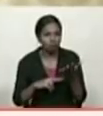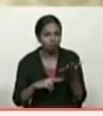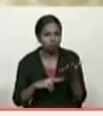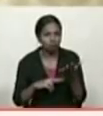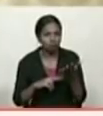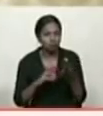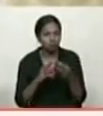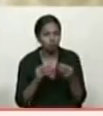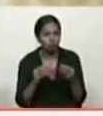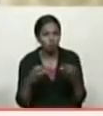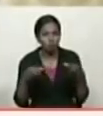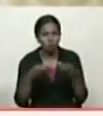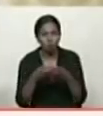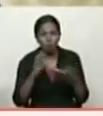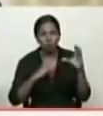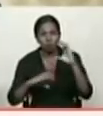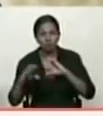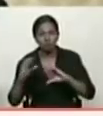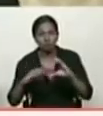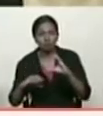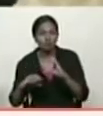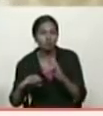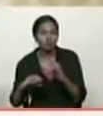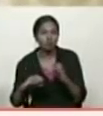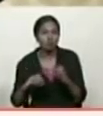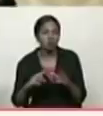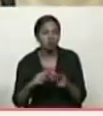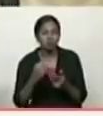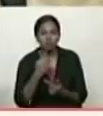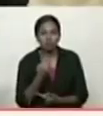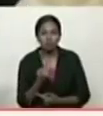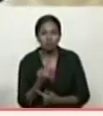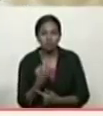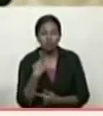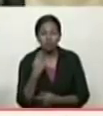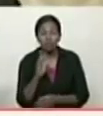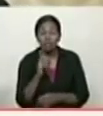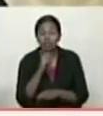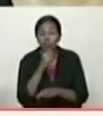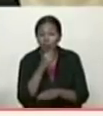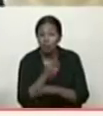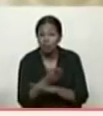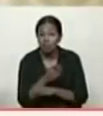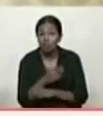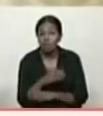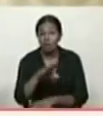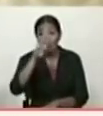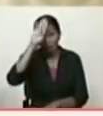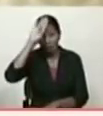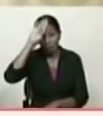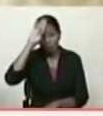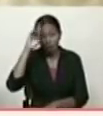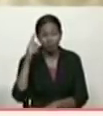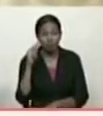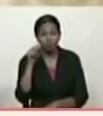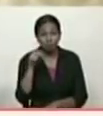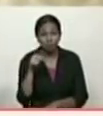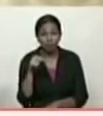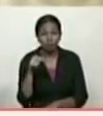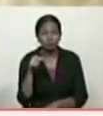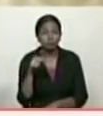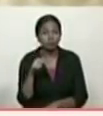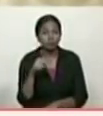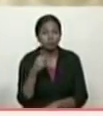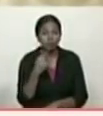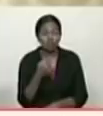grupo científico jurídico del Bundestag, donde le decía, le advertía a la Alemania y a Europa en consecuencia de la barbaridad